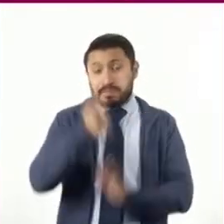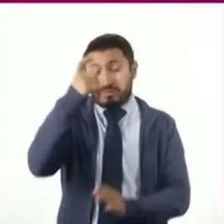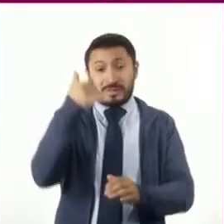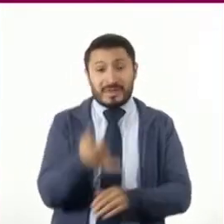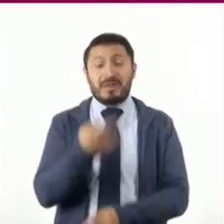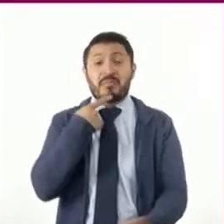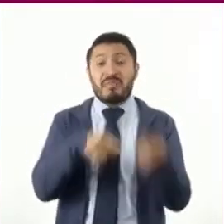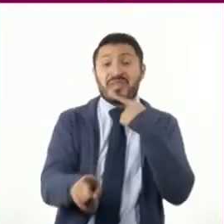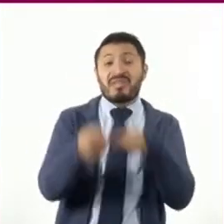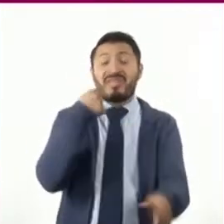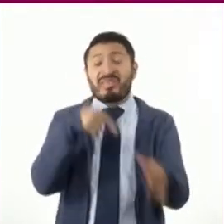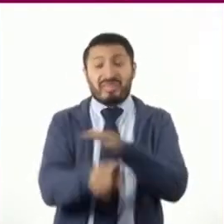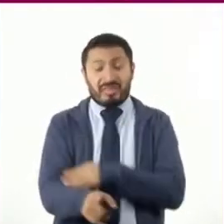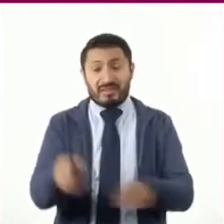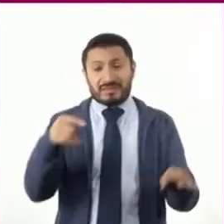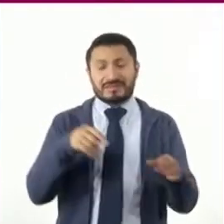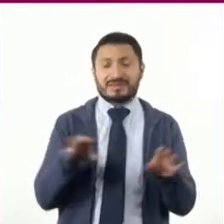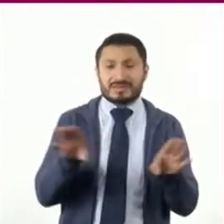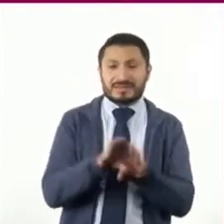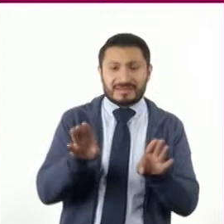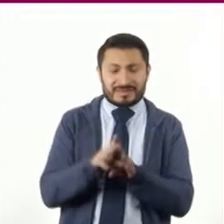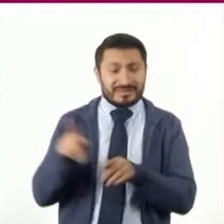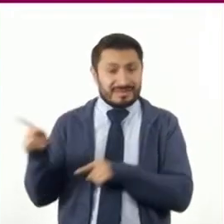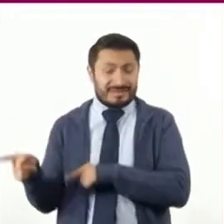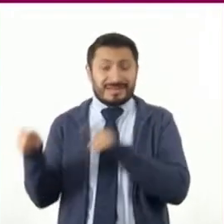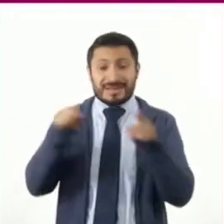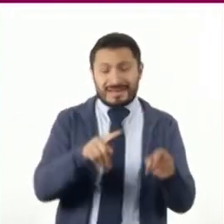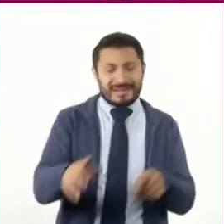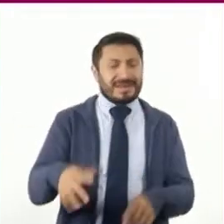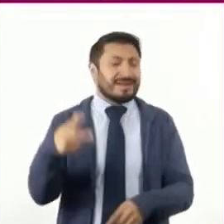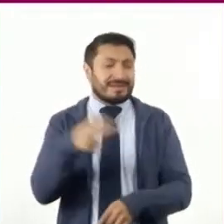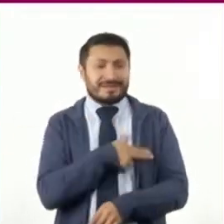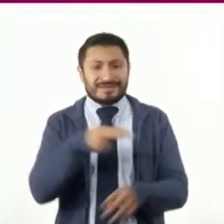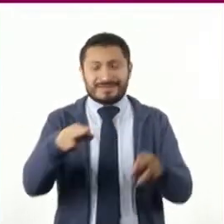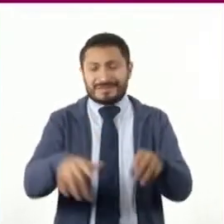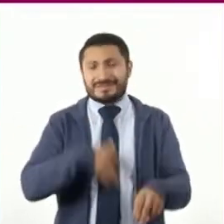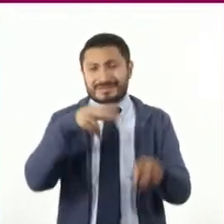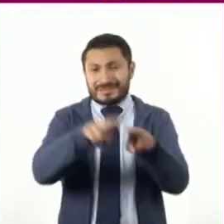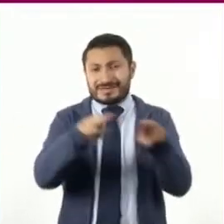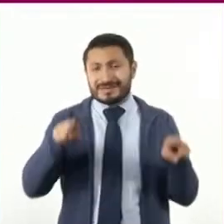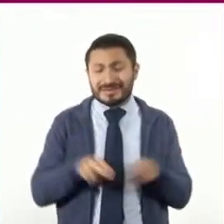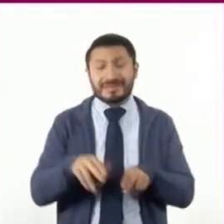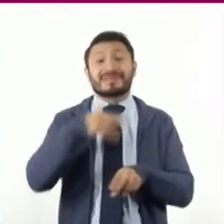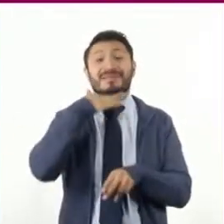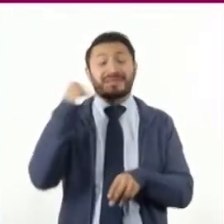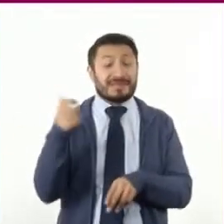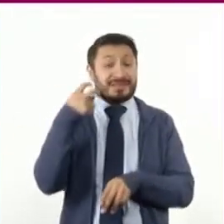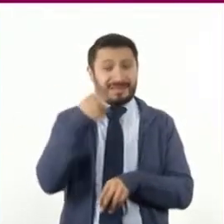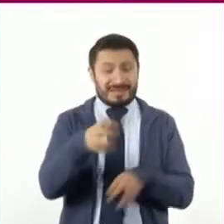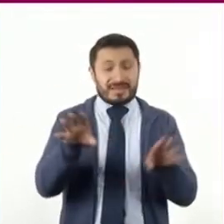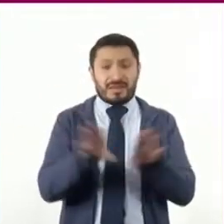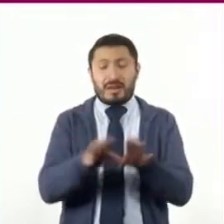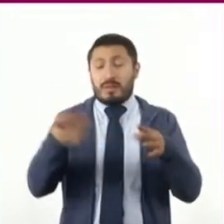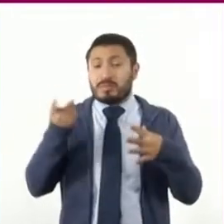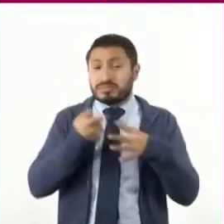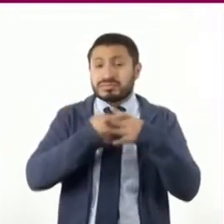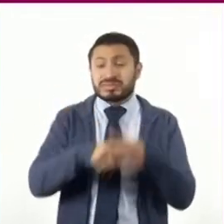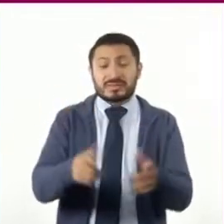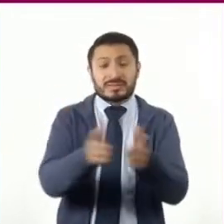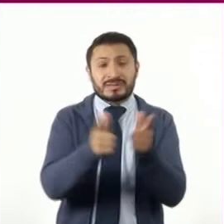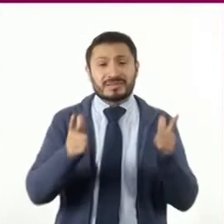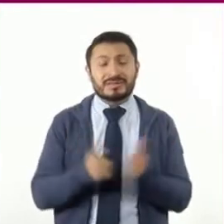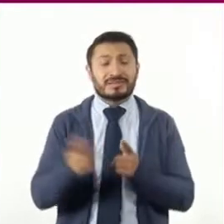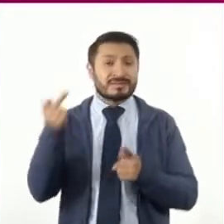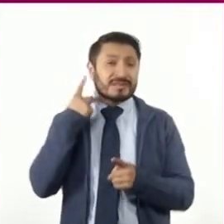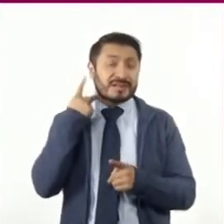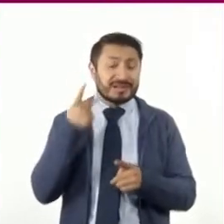parte de las naciones ganadoras de la guerra hirieron el sentimiento nacionalista alemán, lo que fomentó el surgimiento de grupos